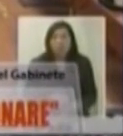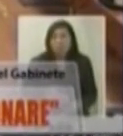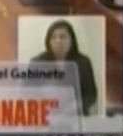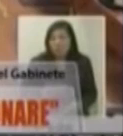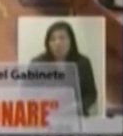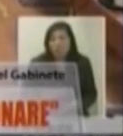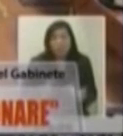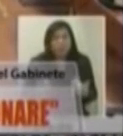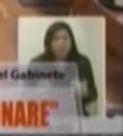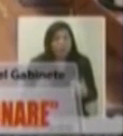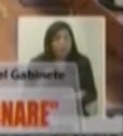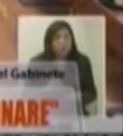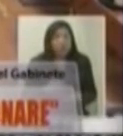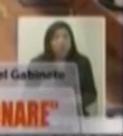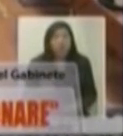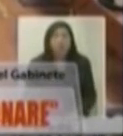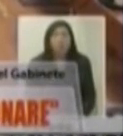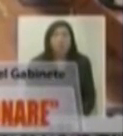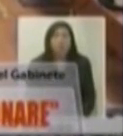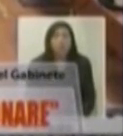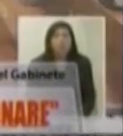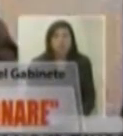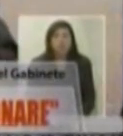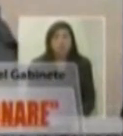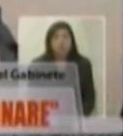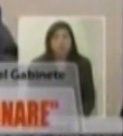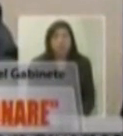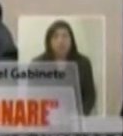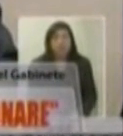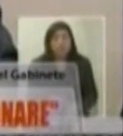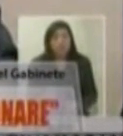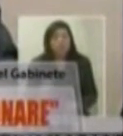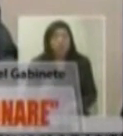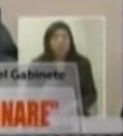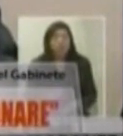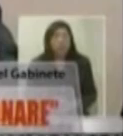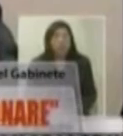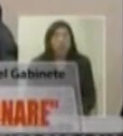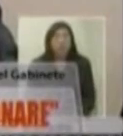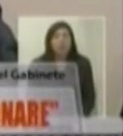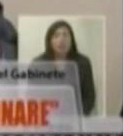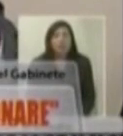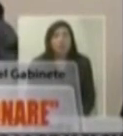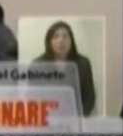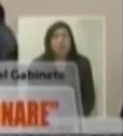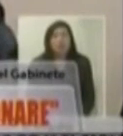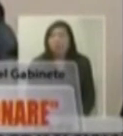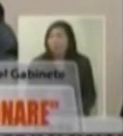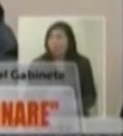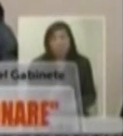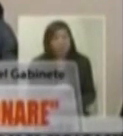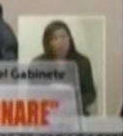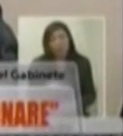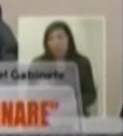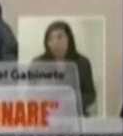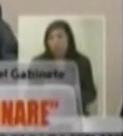podamos tener rápidamente este proyecto. Exhortamos a los maestros nuevamente a que regresen a las aulas y no abandonen a